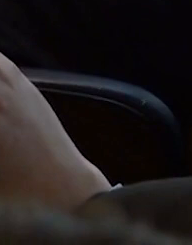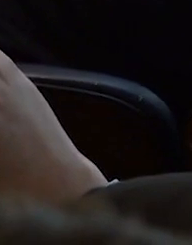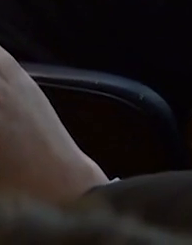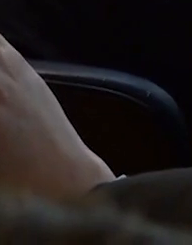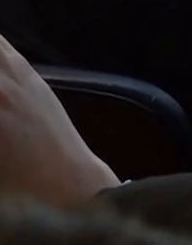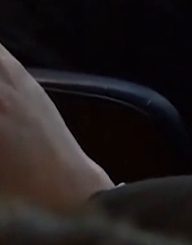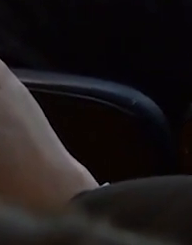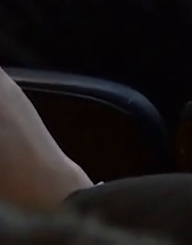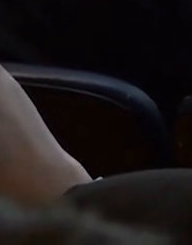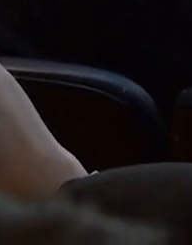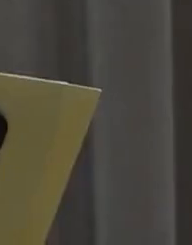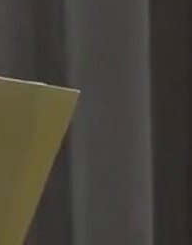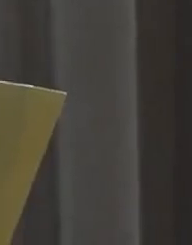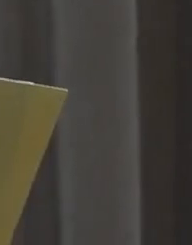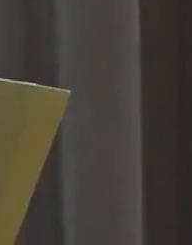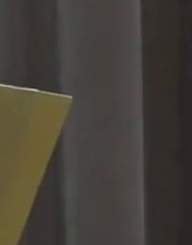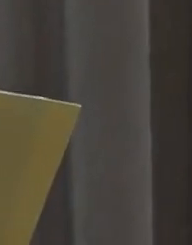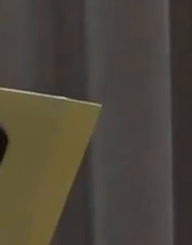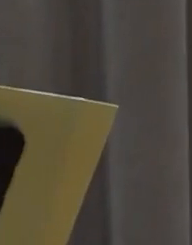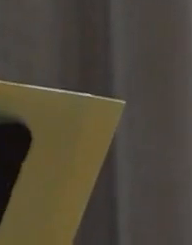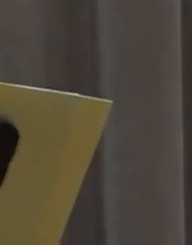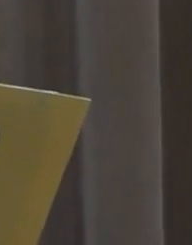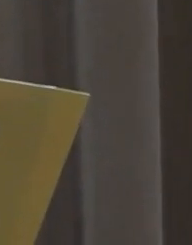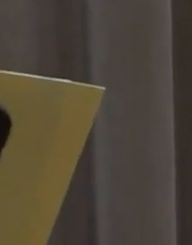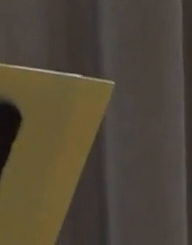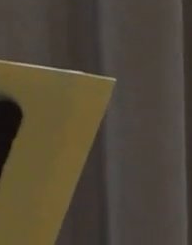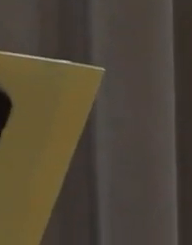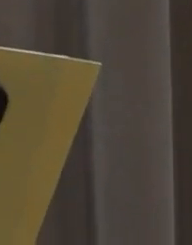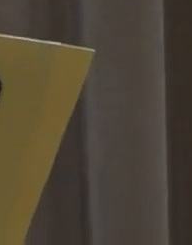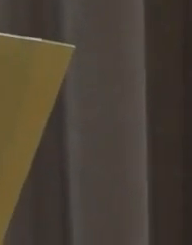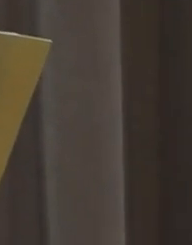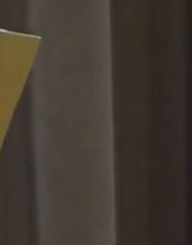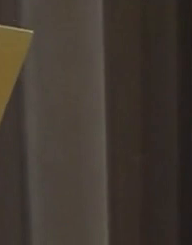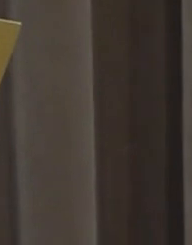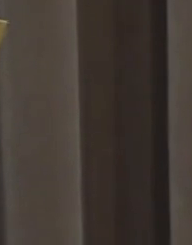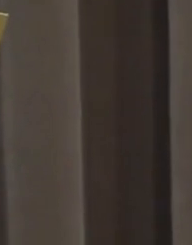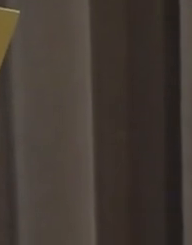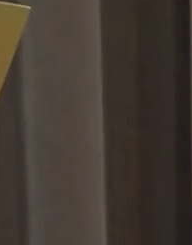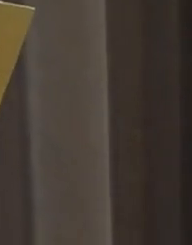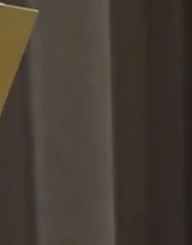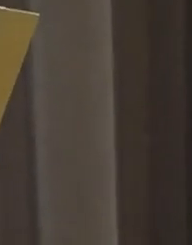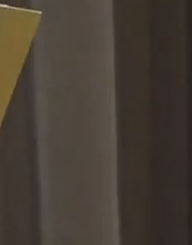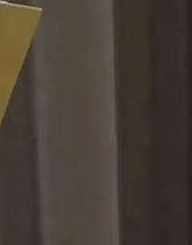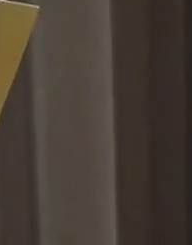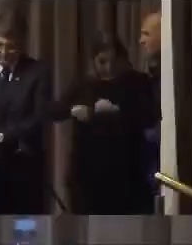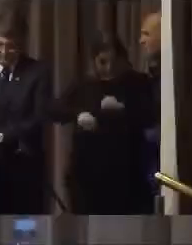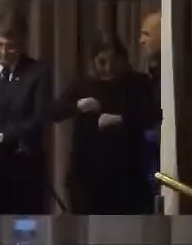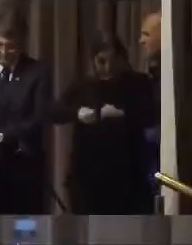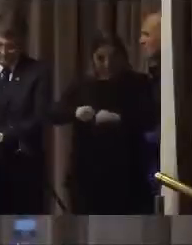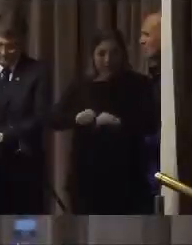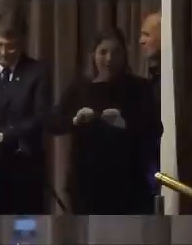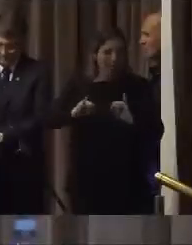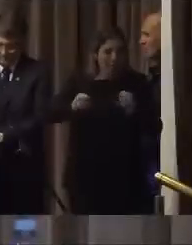red de ciclovías existentes para saber si hay que hacer en pos de mejorar la